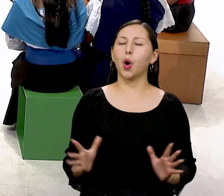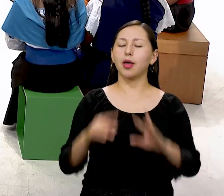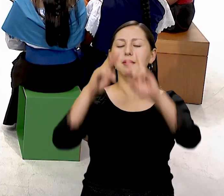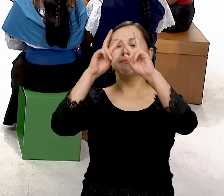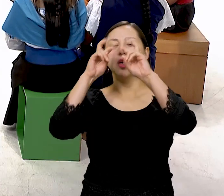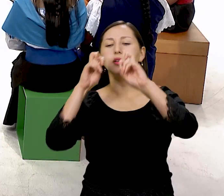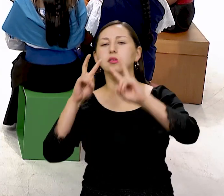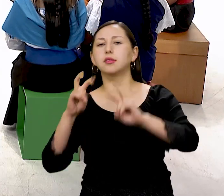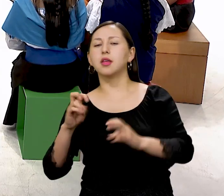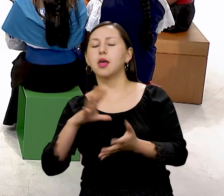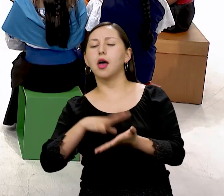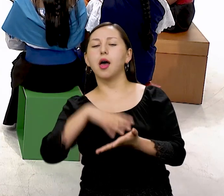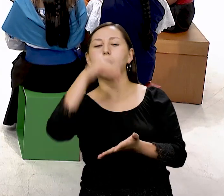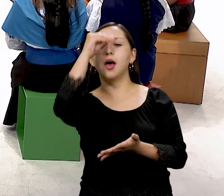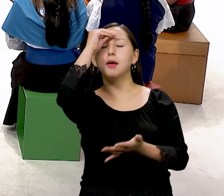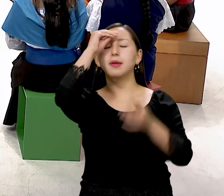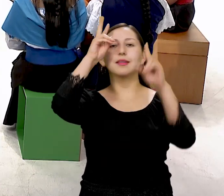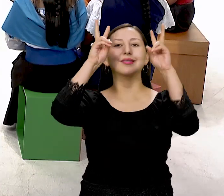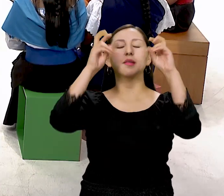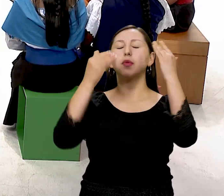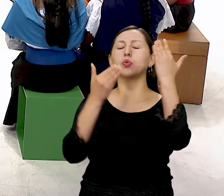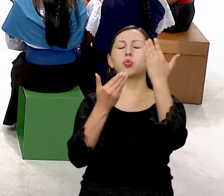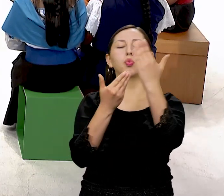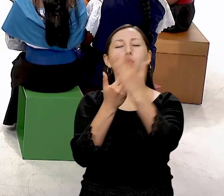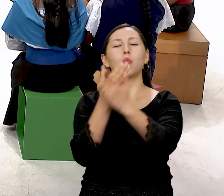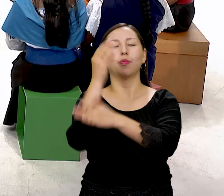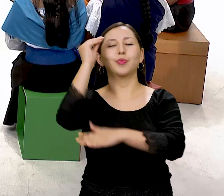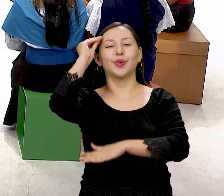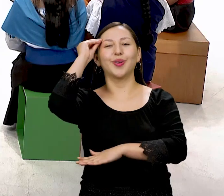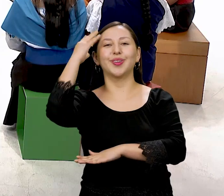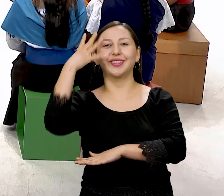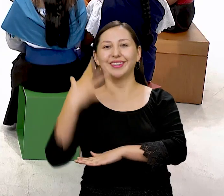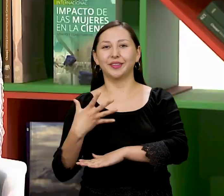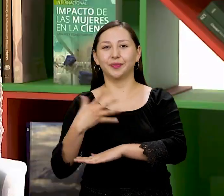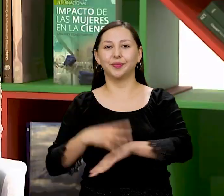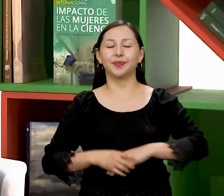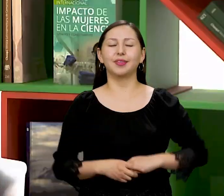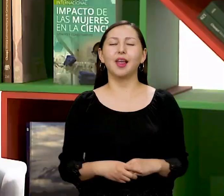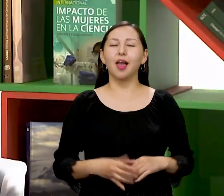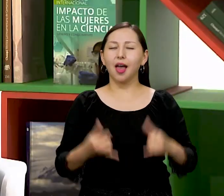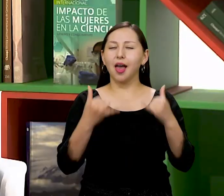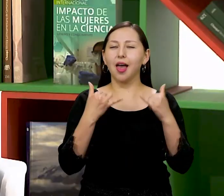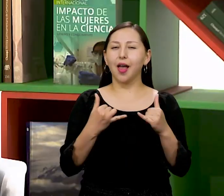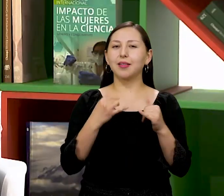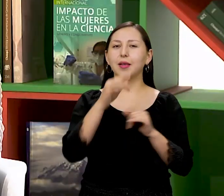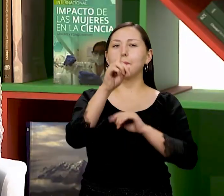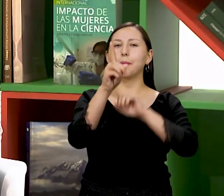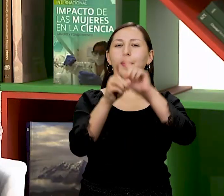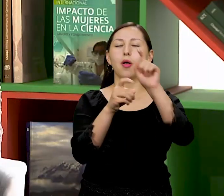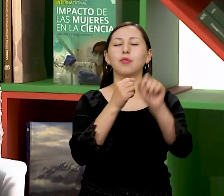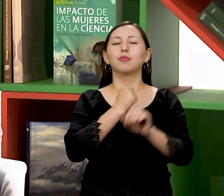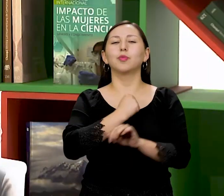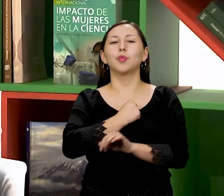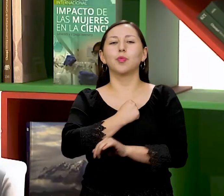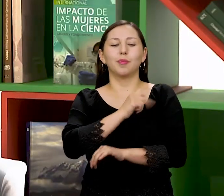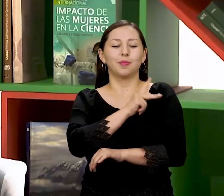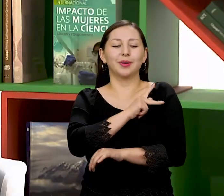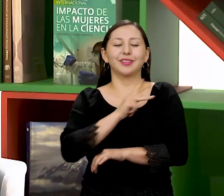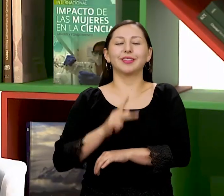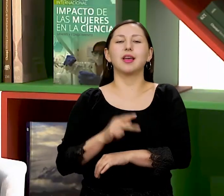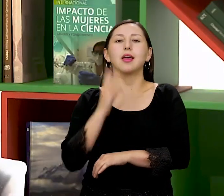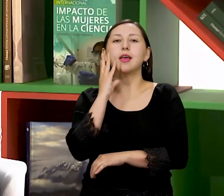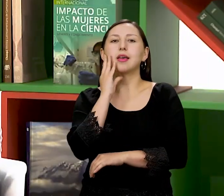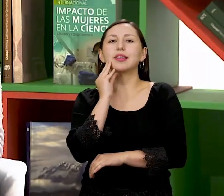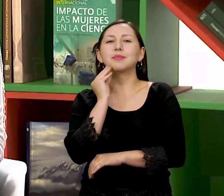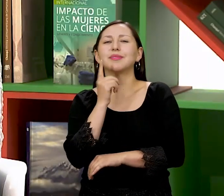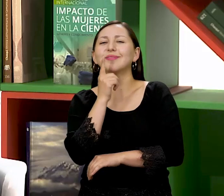seguir investigando y aprendiendo sobre estos temas. Ahora vamos un poco a conocerte a ti, tu experiencia personal.